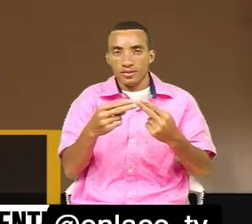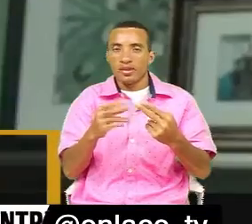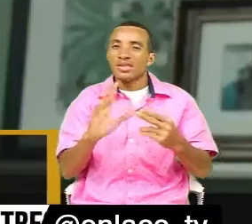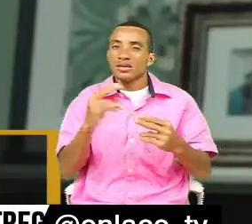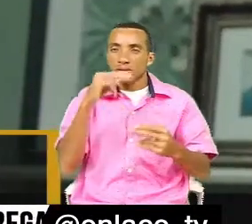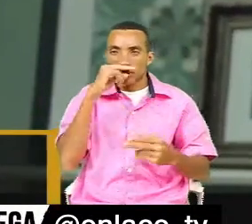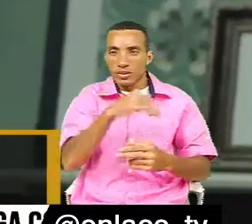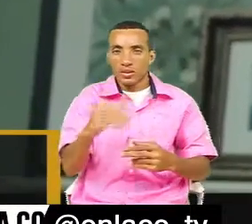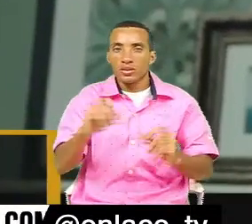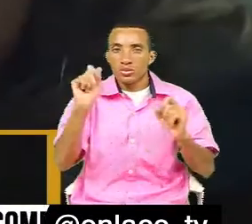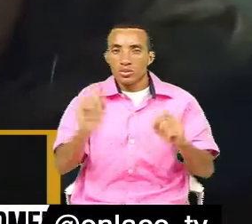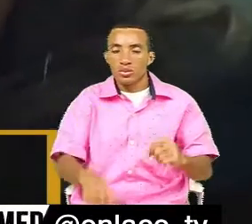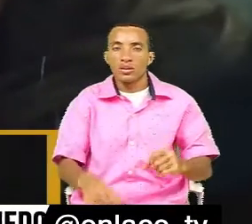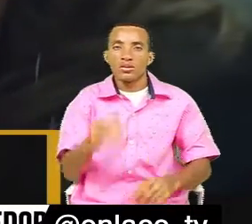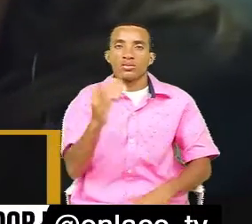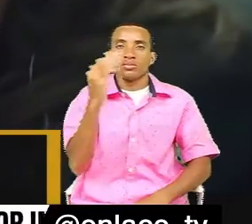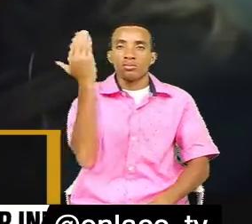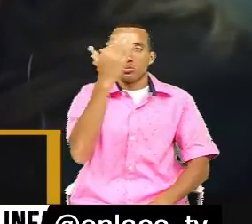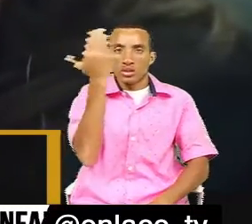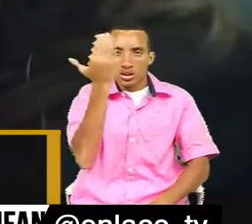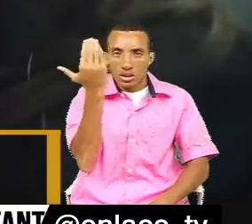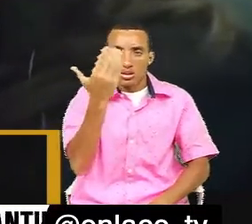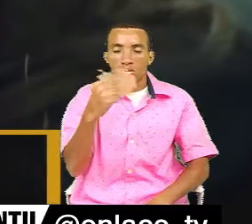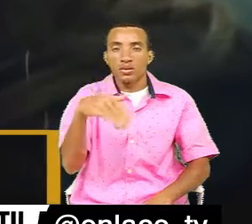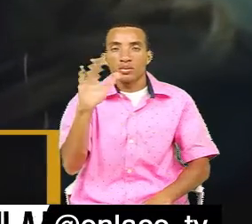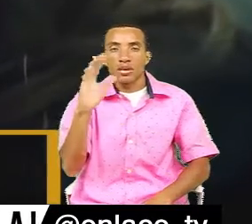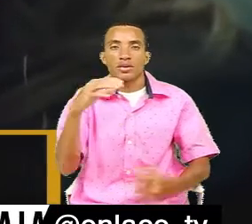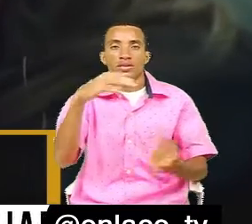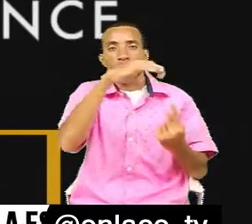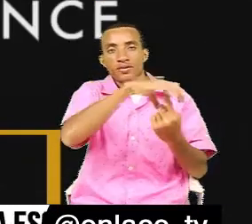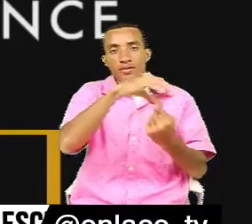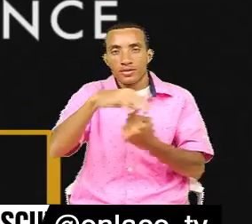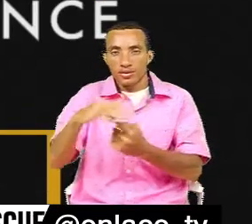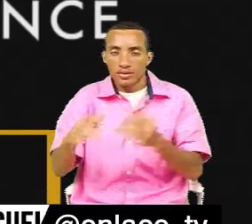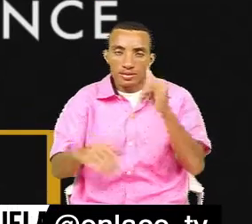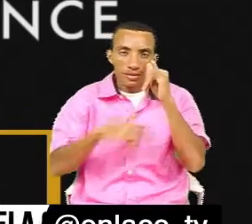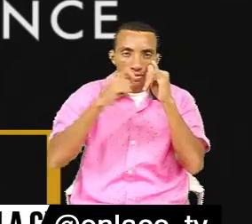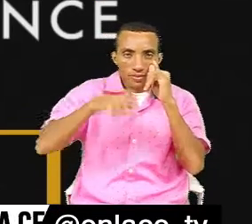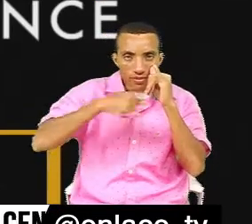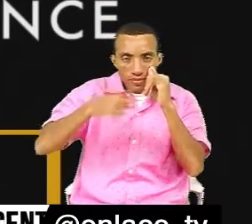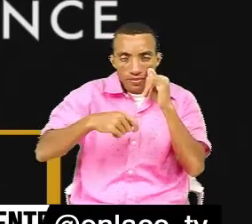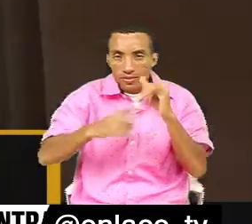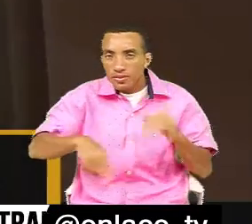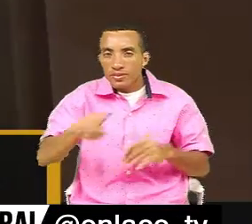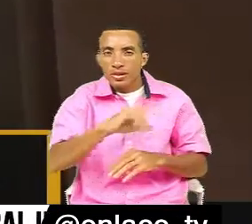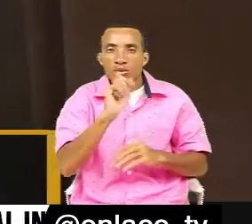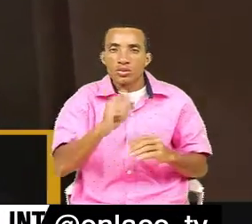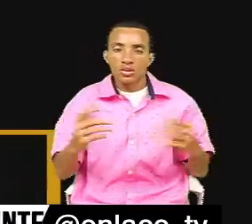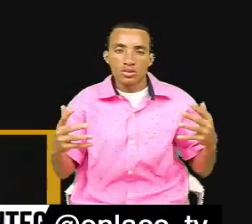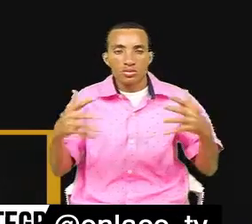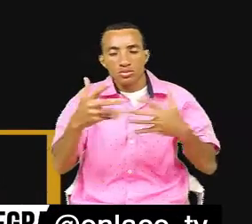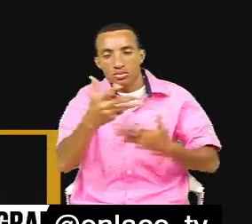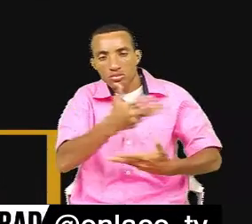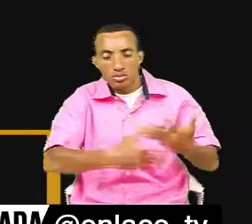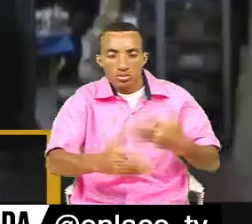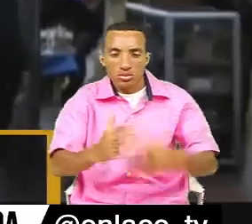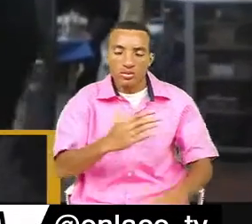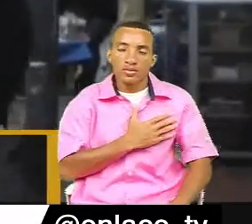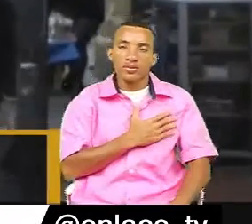de películas que selecciona especialmente el Festival de Cine para ellos y van a poder interactuar con actores y directores de cine